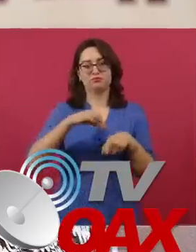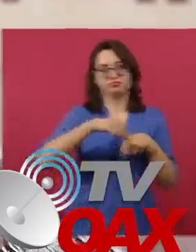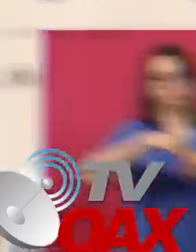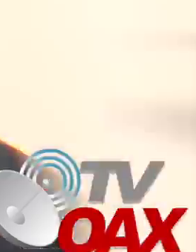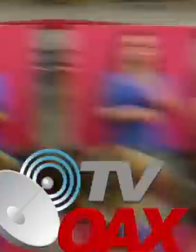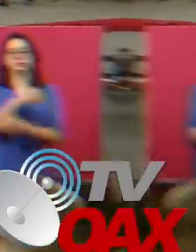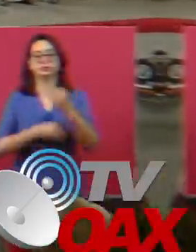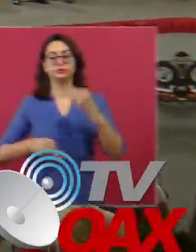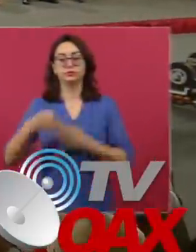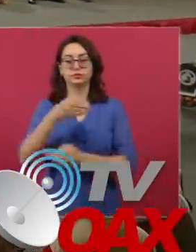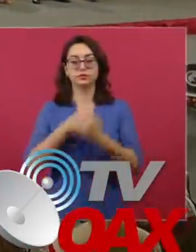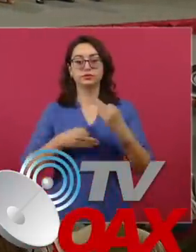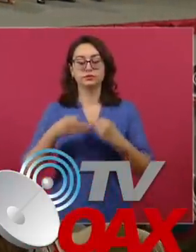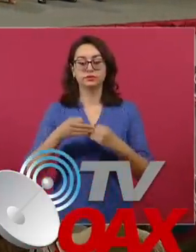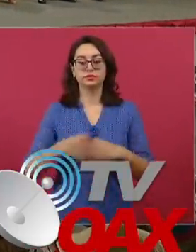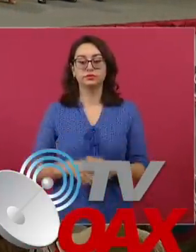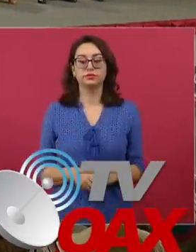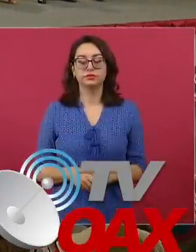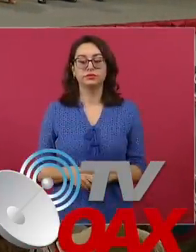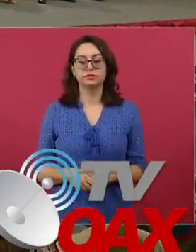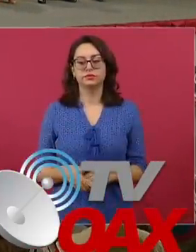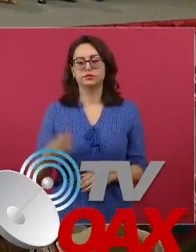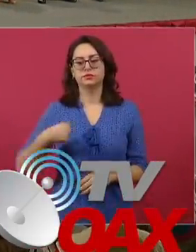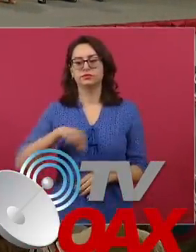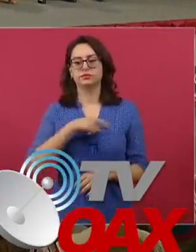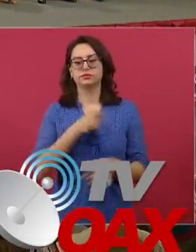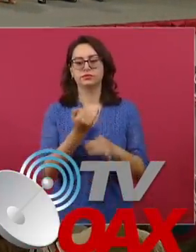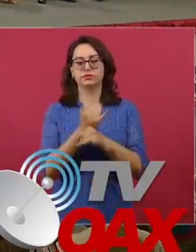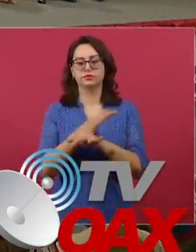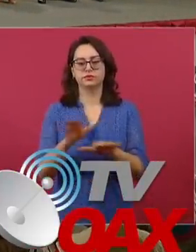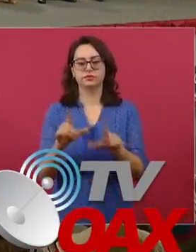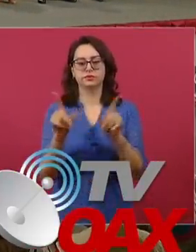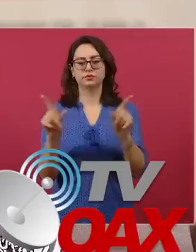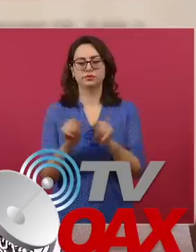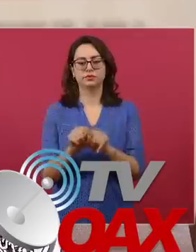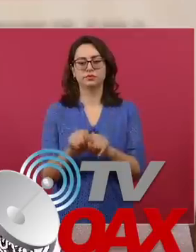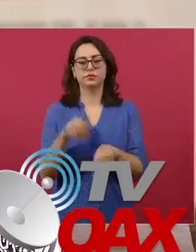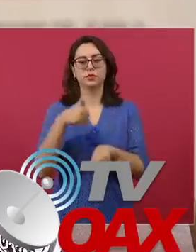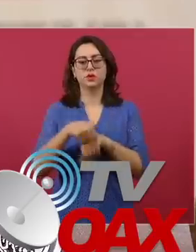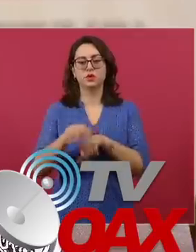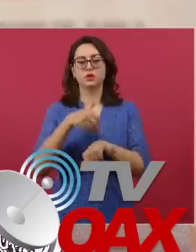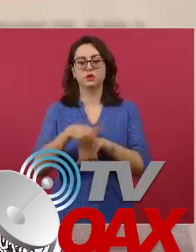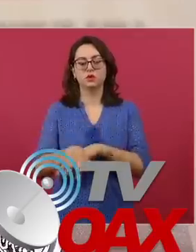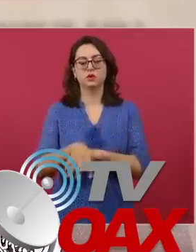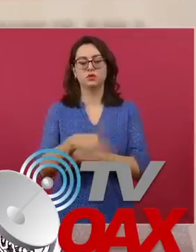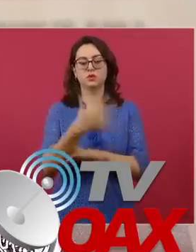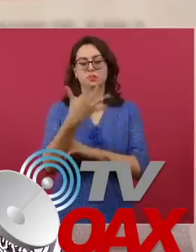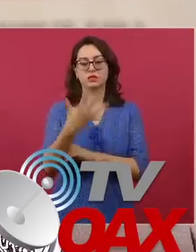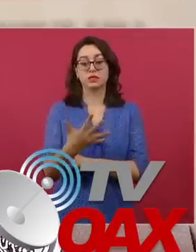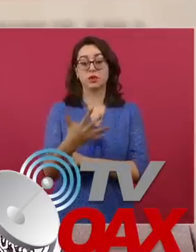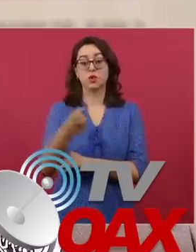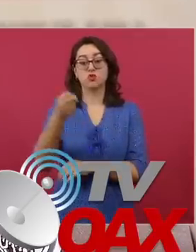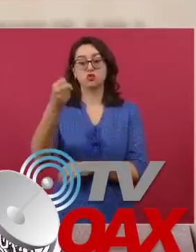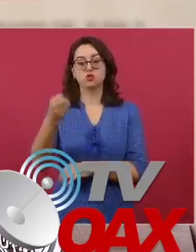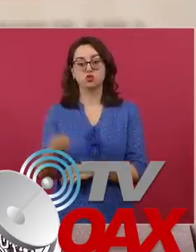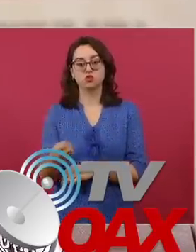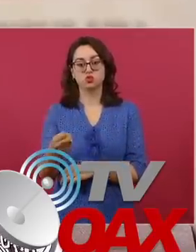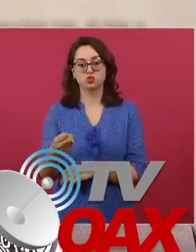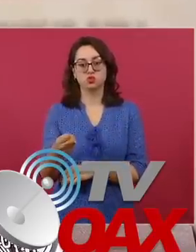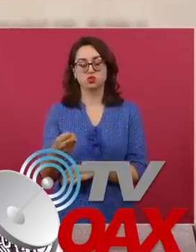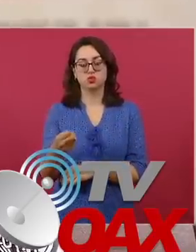en Guadalajara. Un reporte muy breve del tramo 5 Sur, subtramo 3. Este es el tramo que